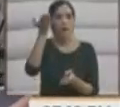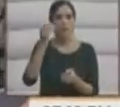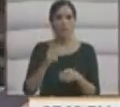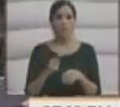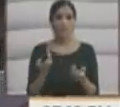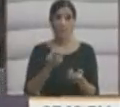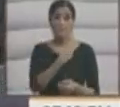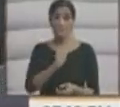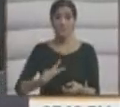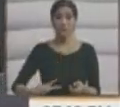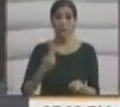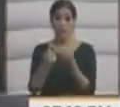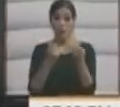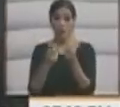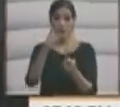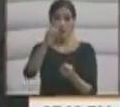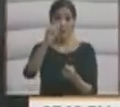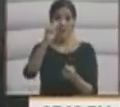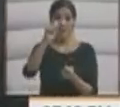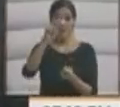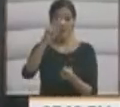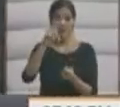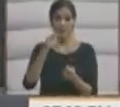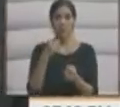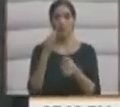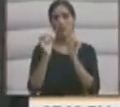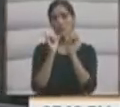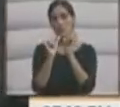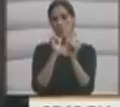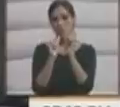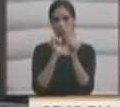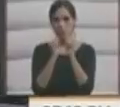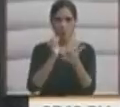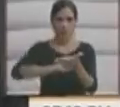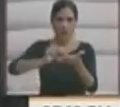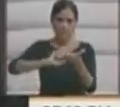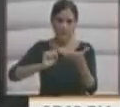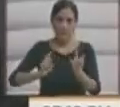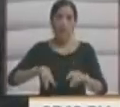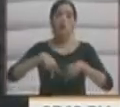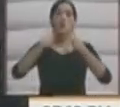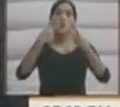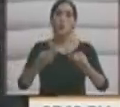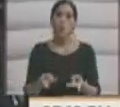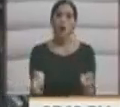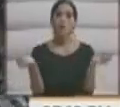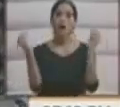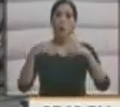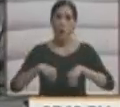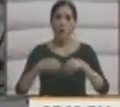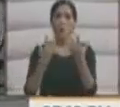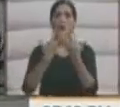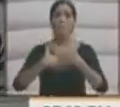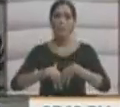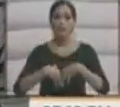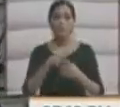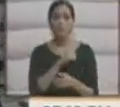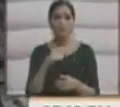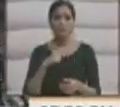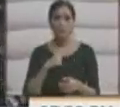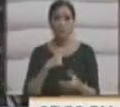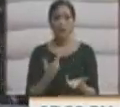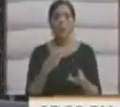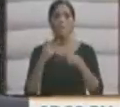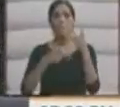de Economía, Tarek El Aissami, anunció la firma de un nuevo convenio con empresarios privados en el sector de